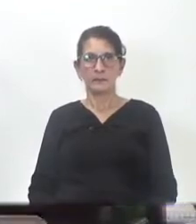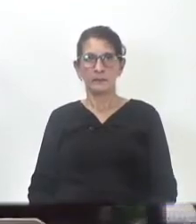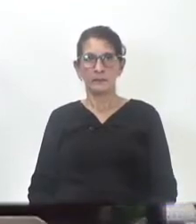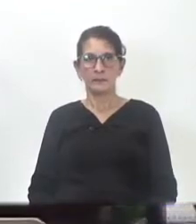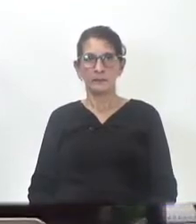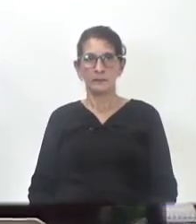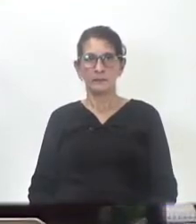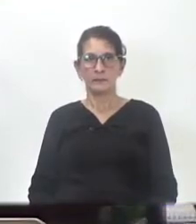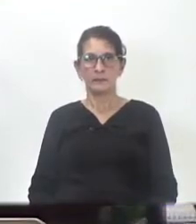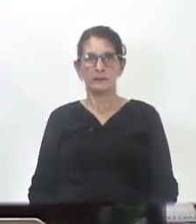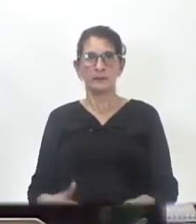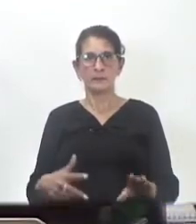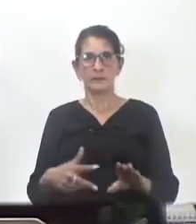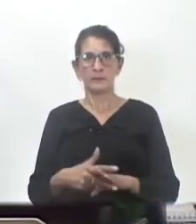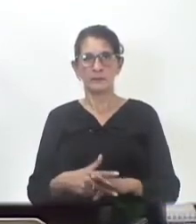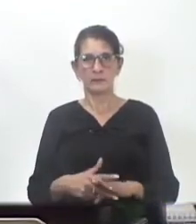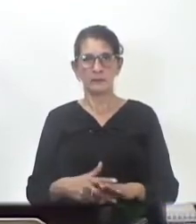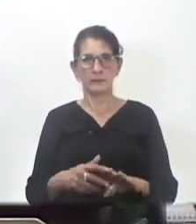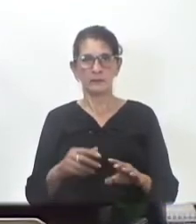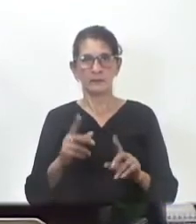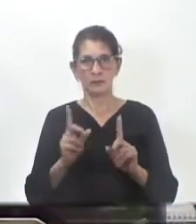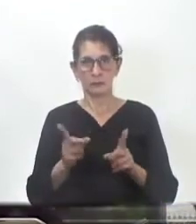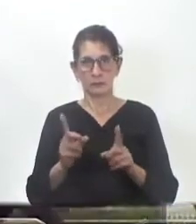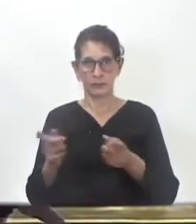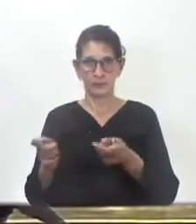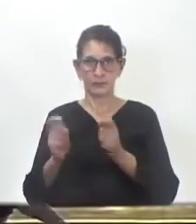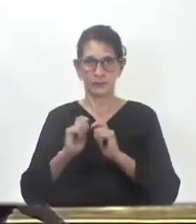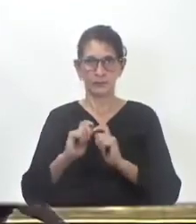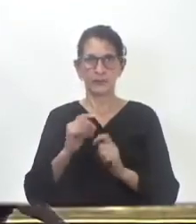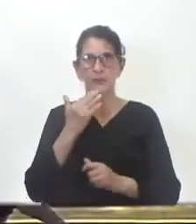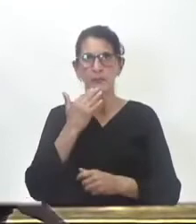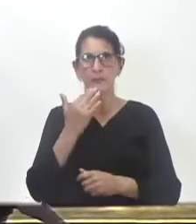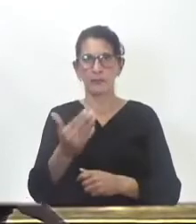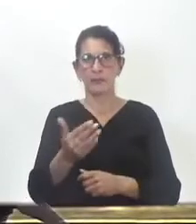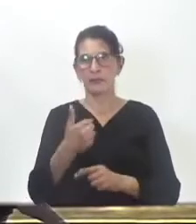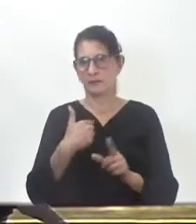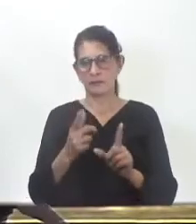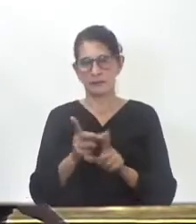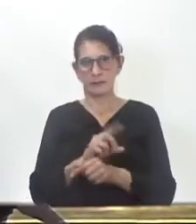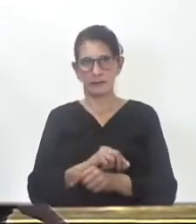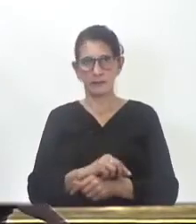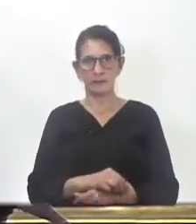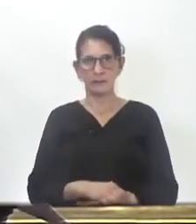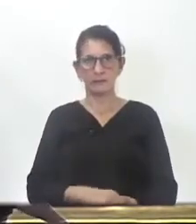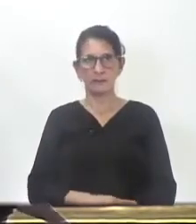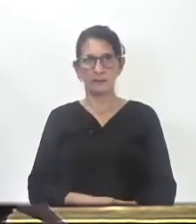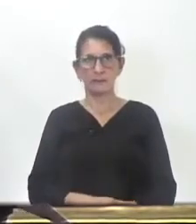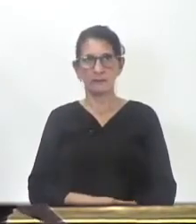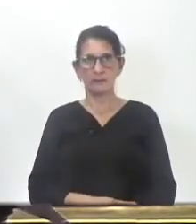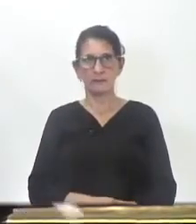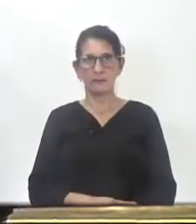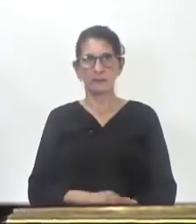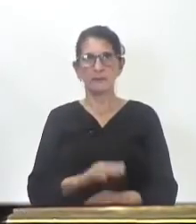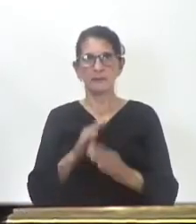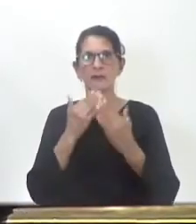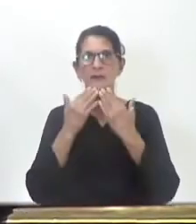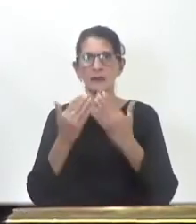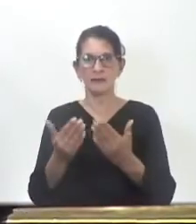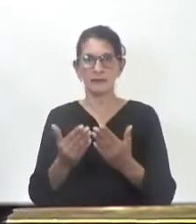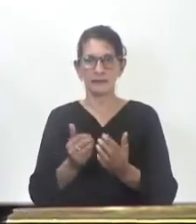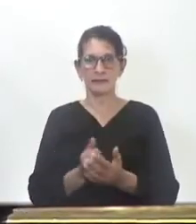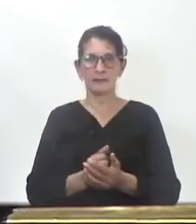¿Le da otra interrupción? Adelante, Sudano. Muchas gracias, presidente, y ya termino por acá. Muchas gracias, Perrone.